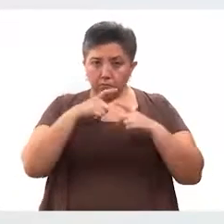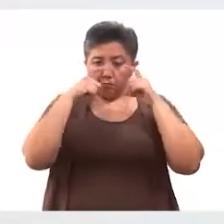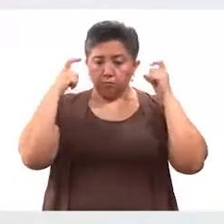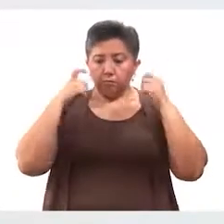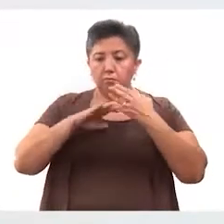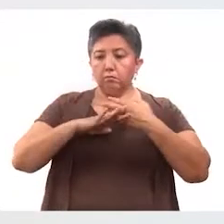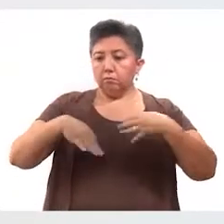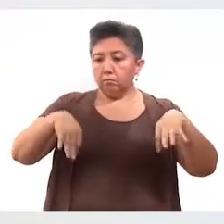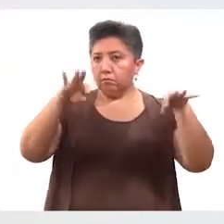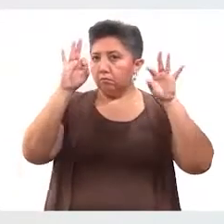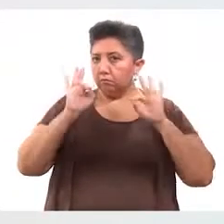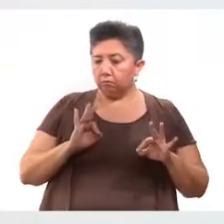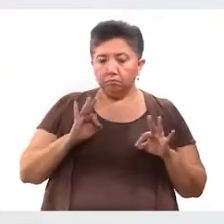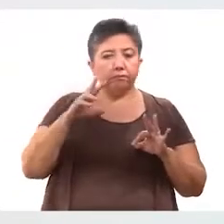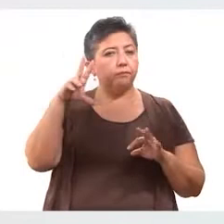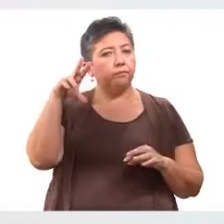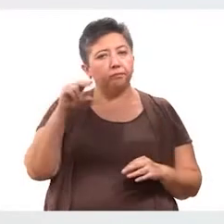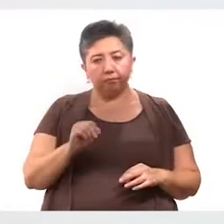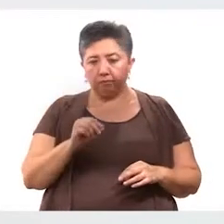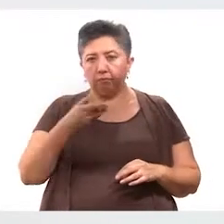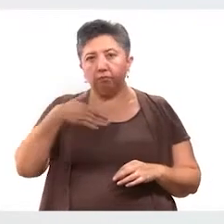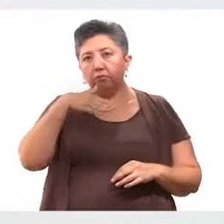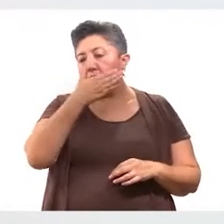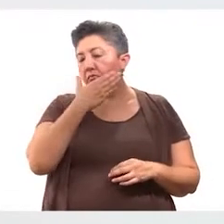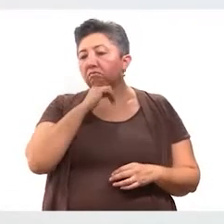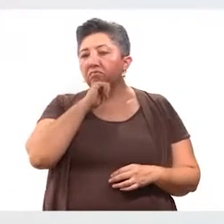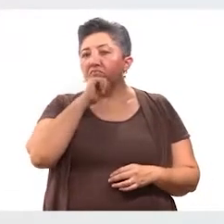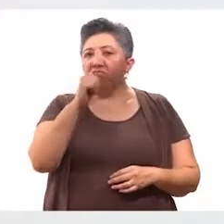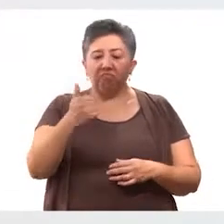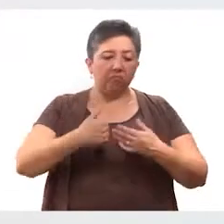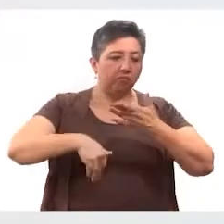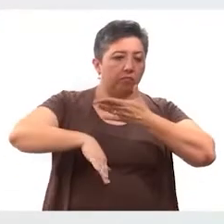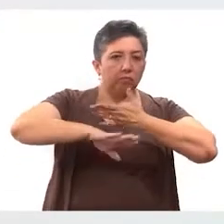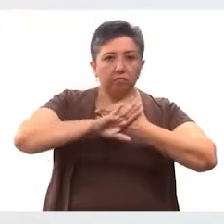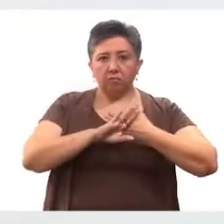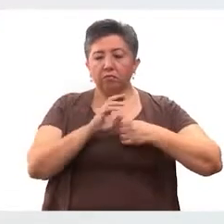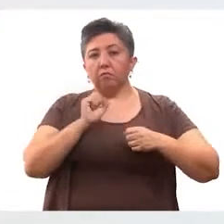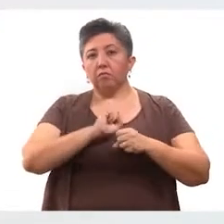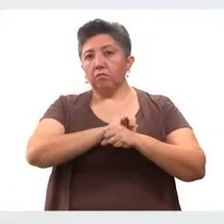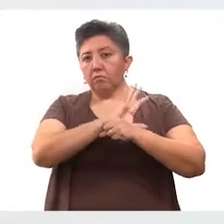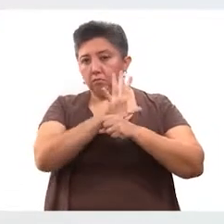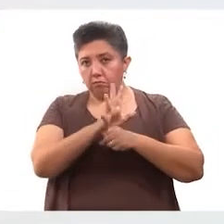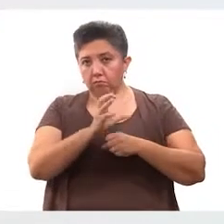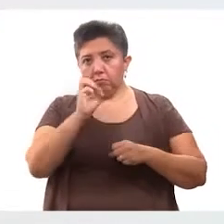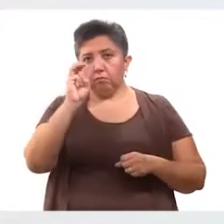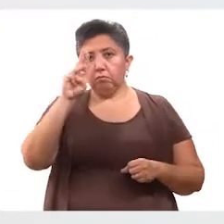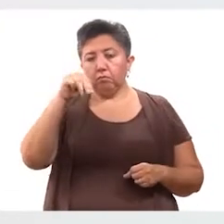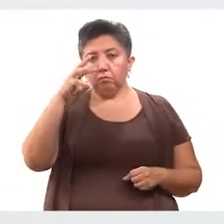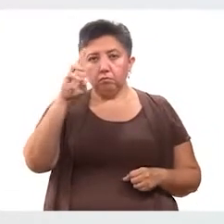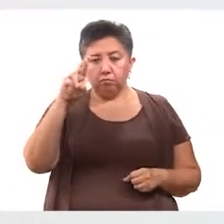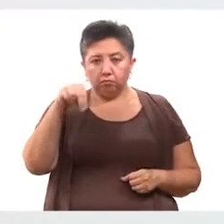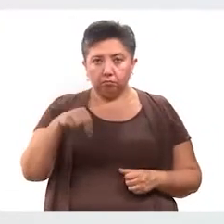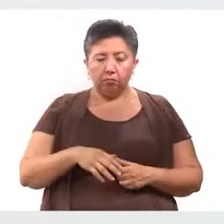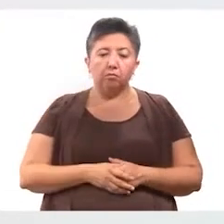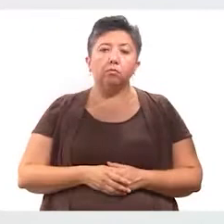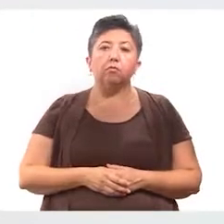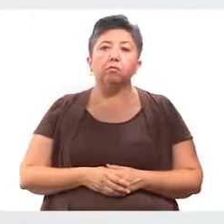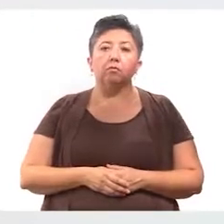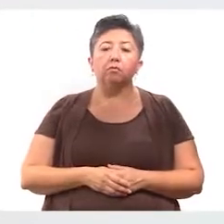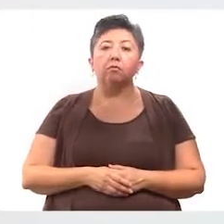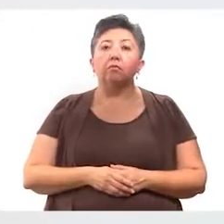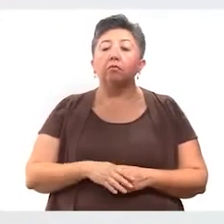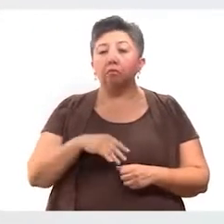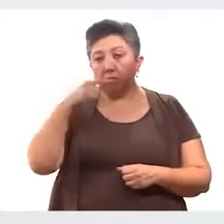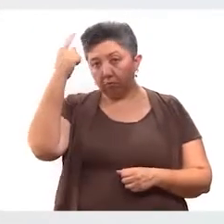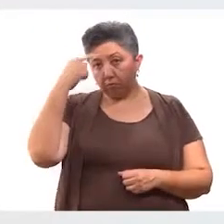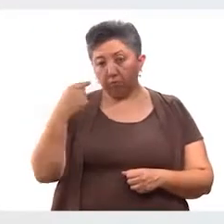uso de cubrebocas de tela o pañoletas, ya que está descrito que no brinda ninguna protección contra el COVID, incluida la variante Ómicron. Por